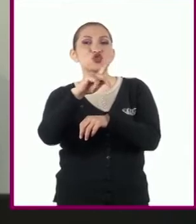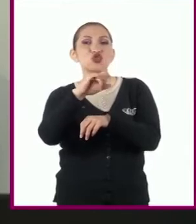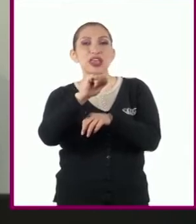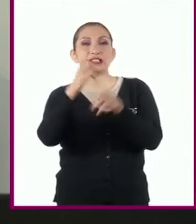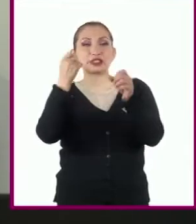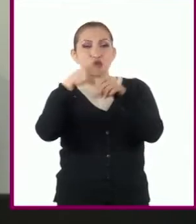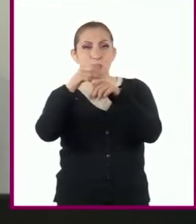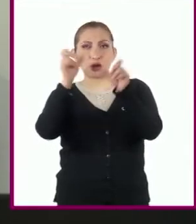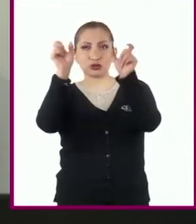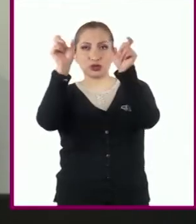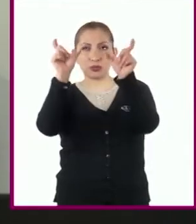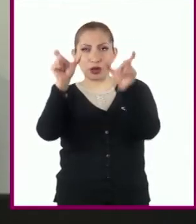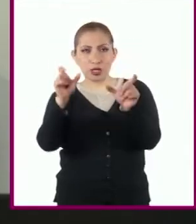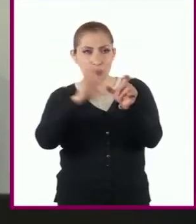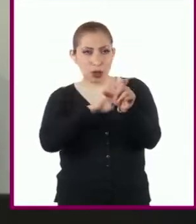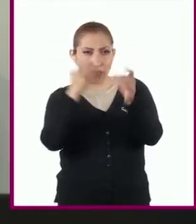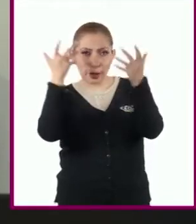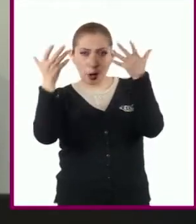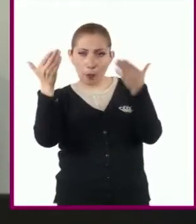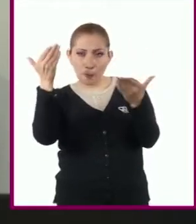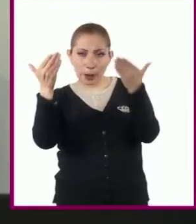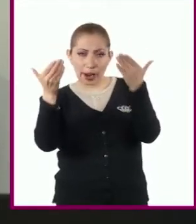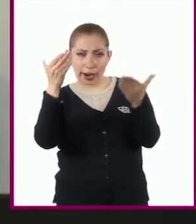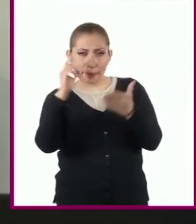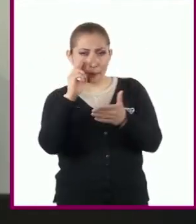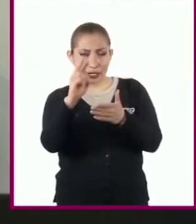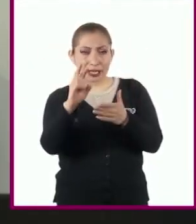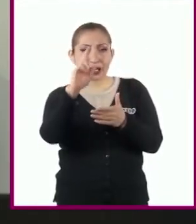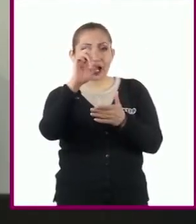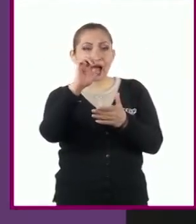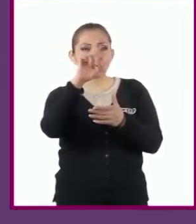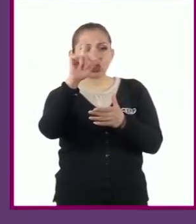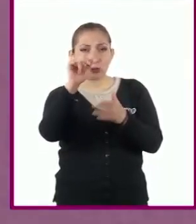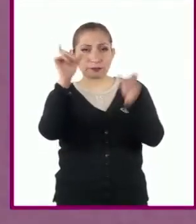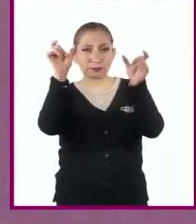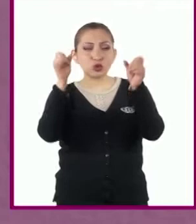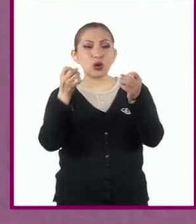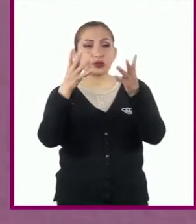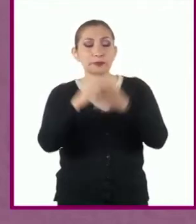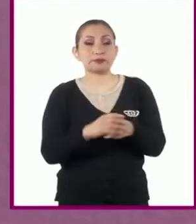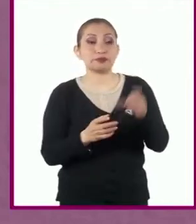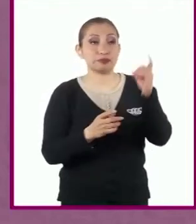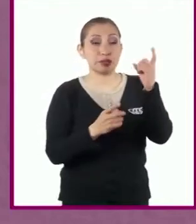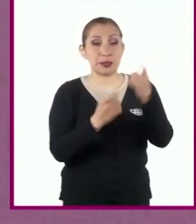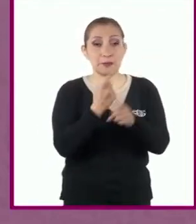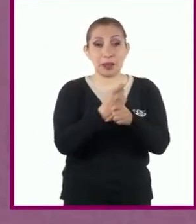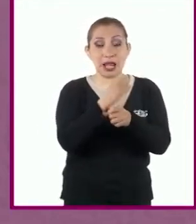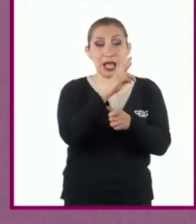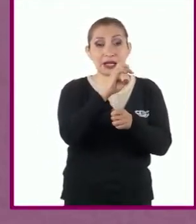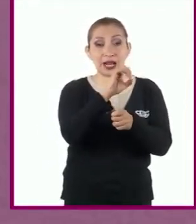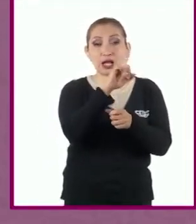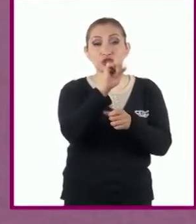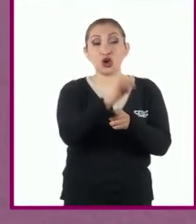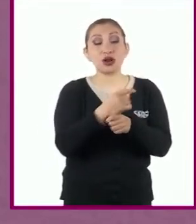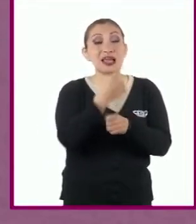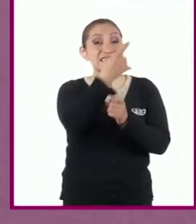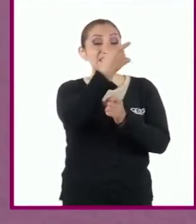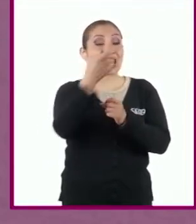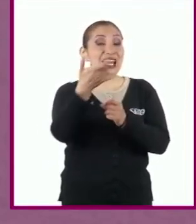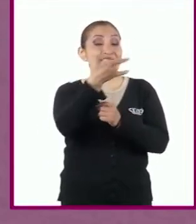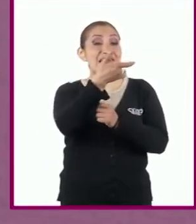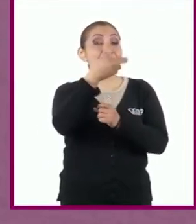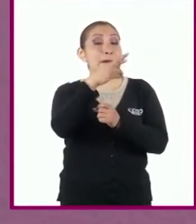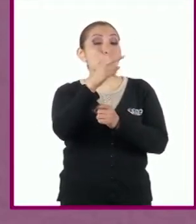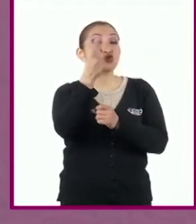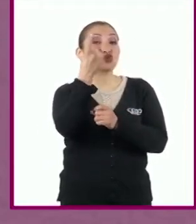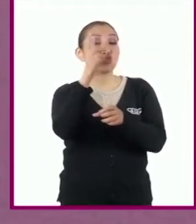permite compararlas. Establezcamos las razones. La primera razón. Por cada 100 gramos de